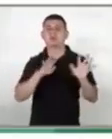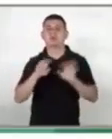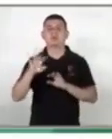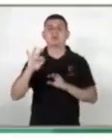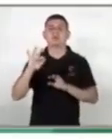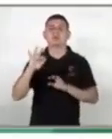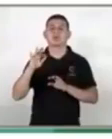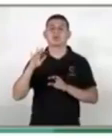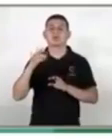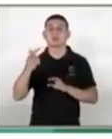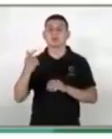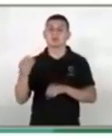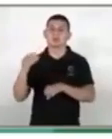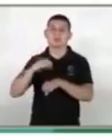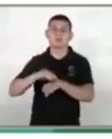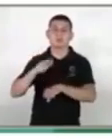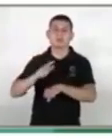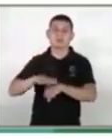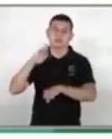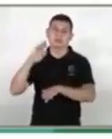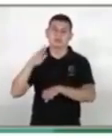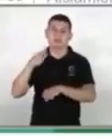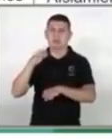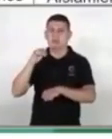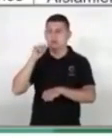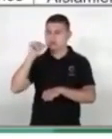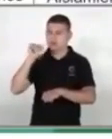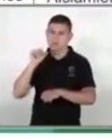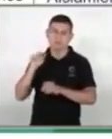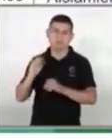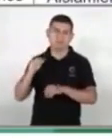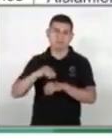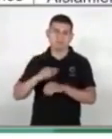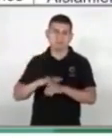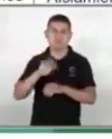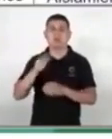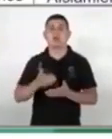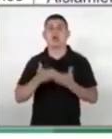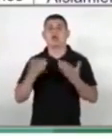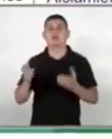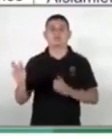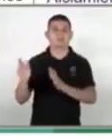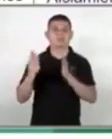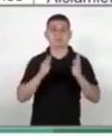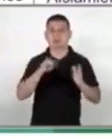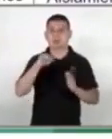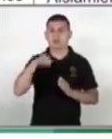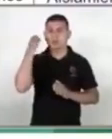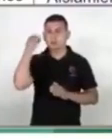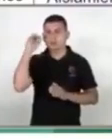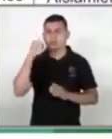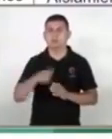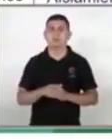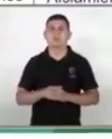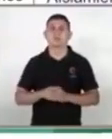947 más que el corte del día anterior. Con respecto a nuestro estado,